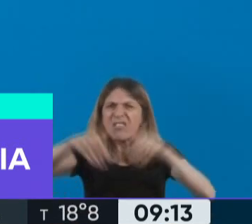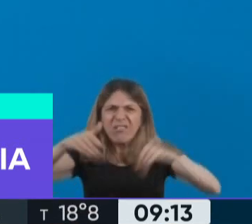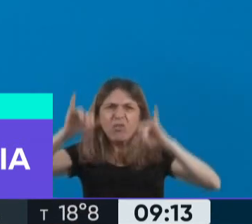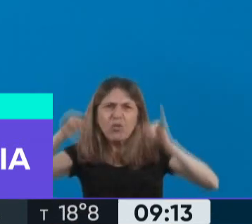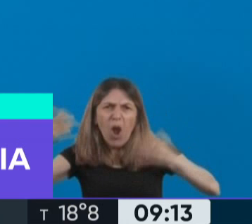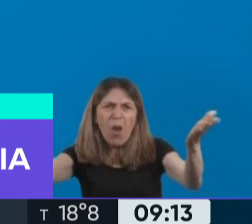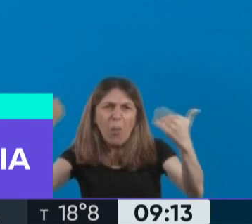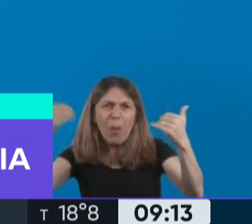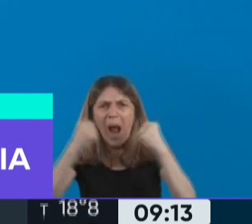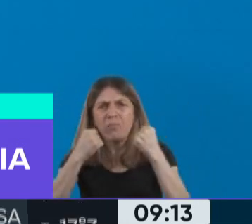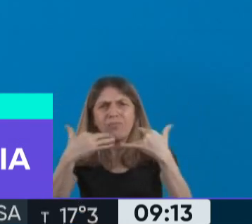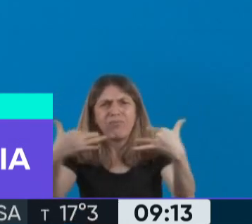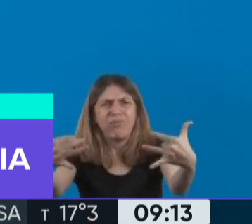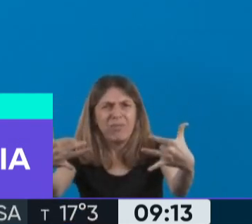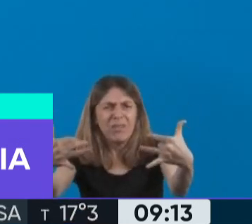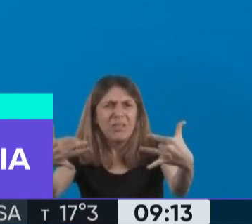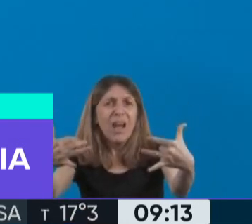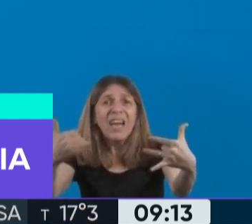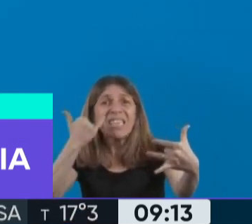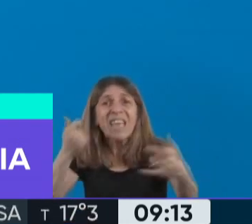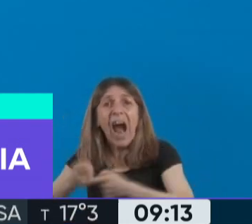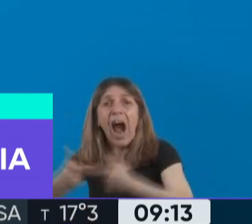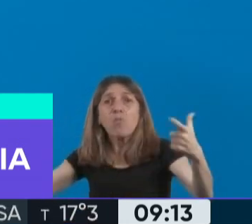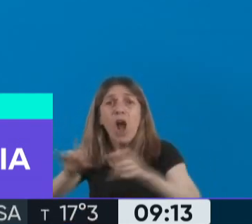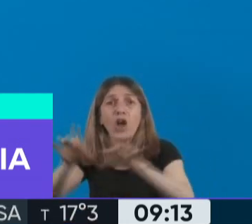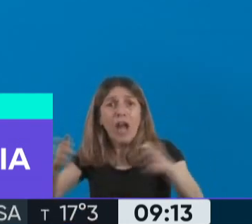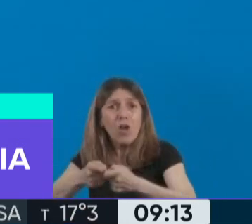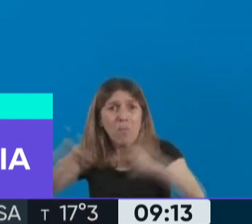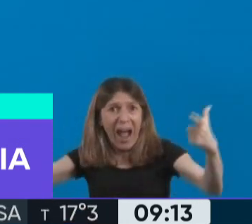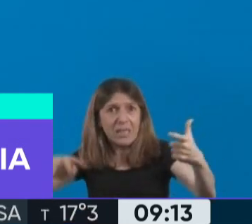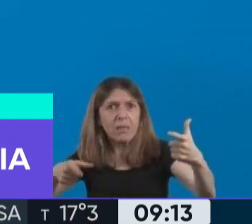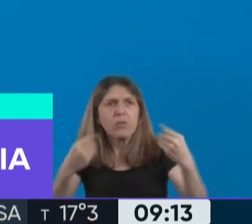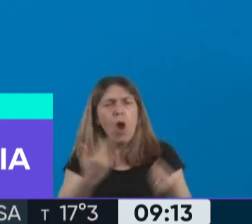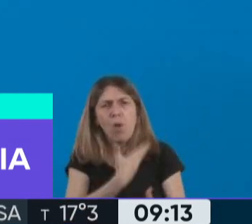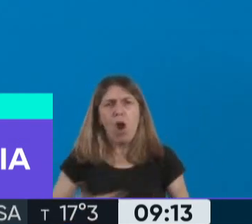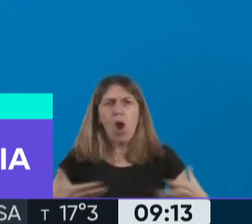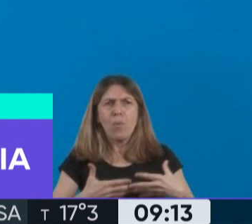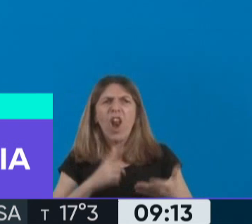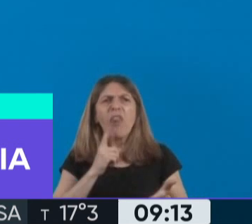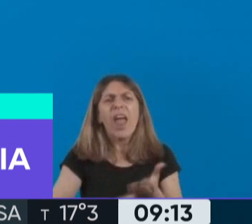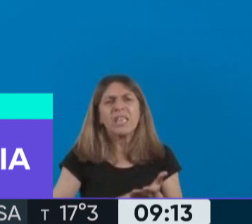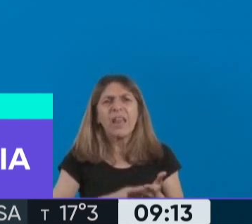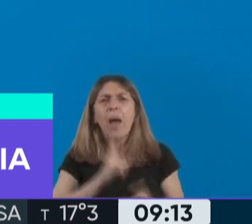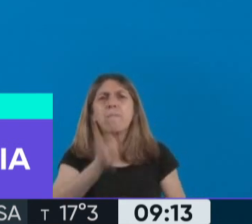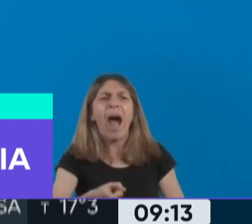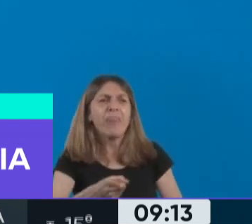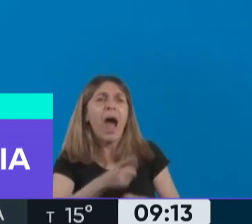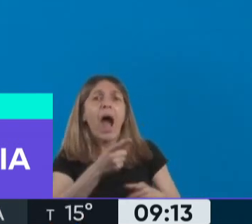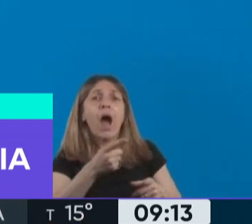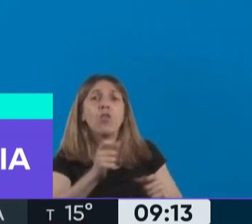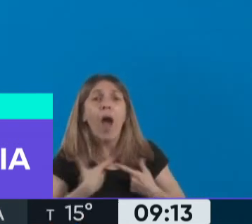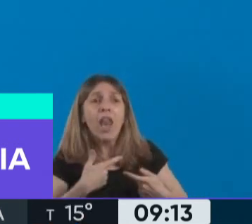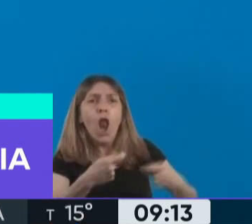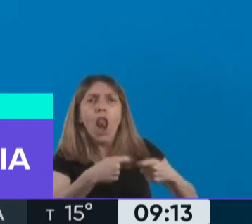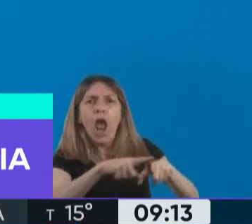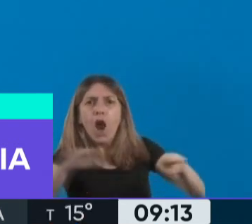ningún tipo de cuidado en aumento de casos de coronavirus? ¿De qué manera el gobierno le puede hablar a ese comerciante que le fija pautas claras